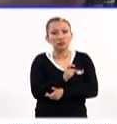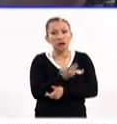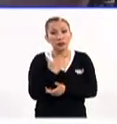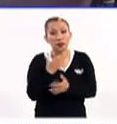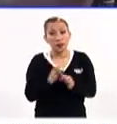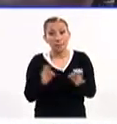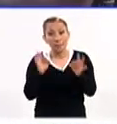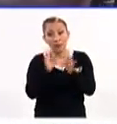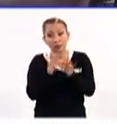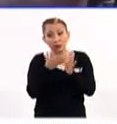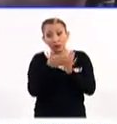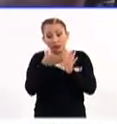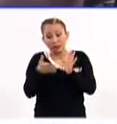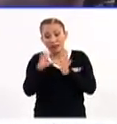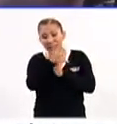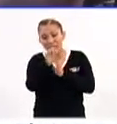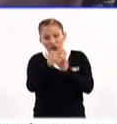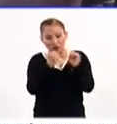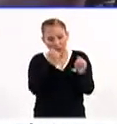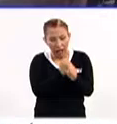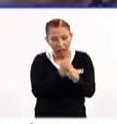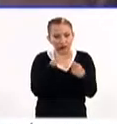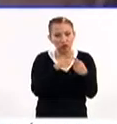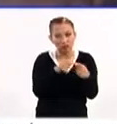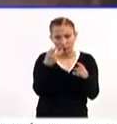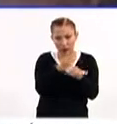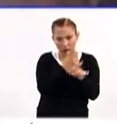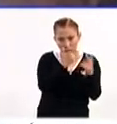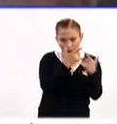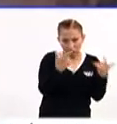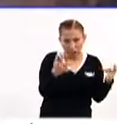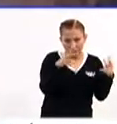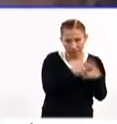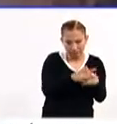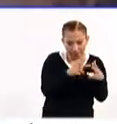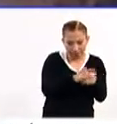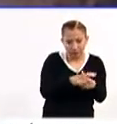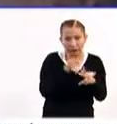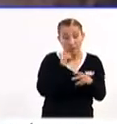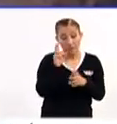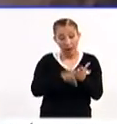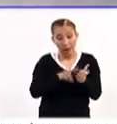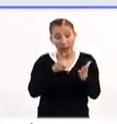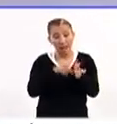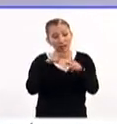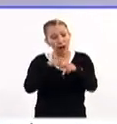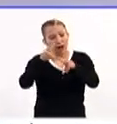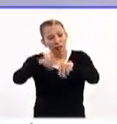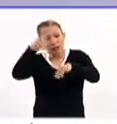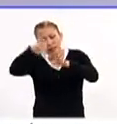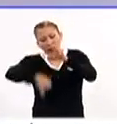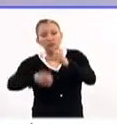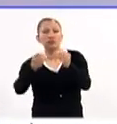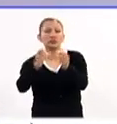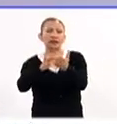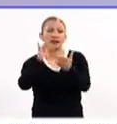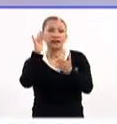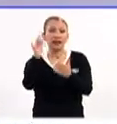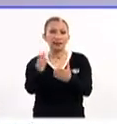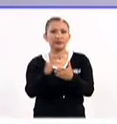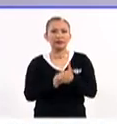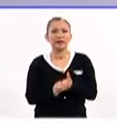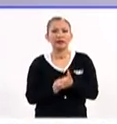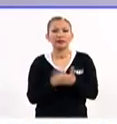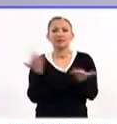en importantes hitos, ¿no? 500 años de este hecho histórico y pues vale muchísimo la pena que sigamos analizando estos temas. Le agradecemos